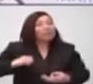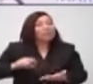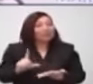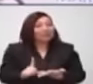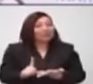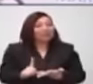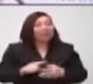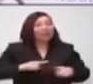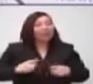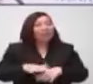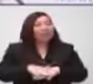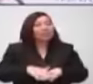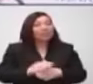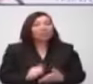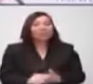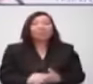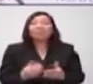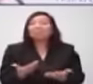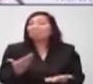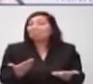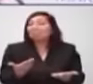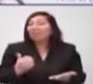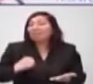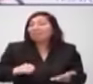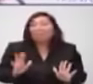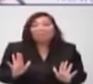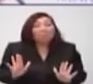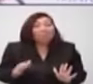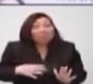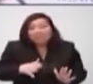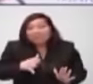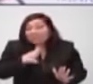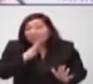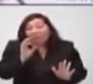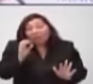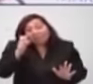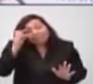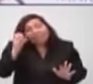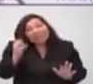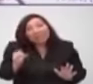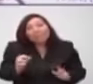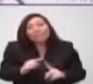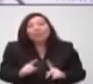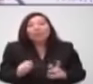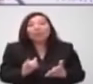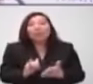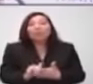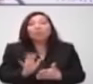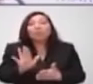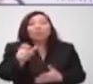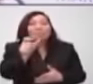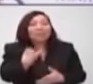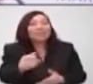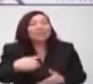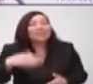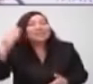de Lima y el gerente de administración. Tal vez el alcalde no lo sabía, ojalá sea verdad. Pero lo cierto es que sus funcionarios